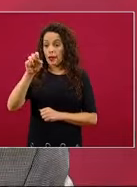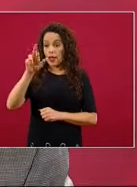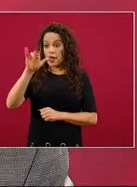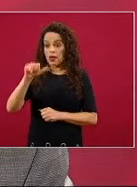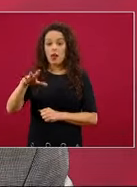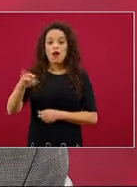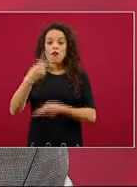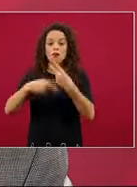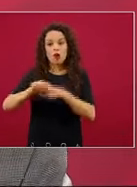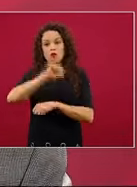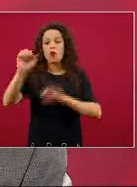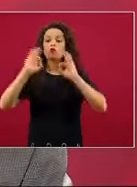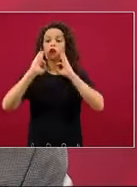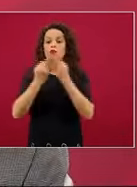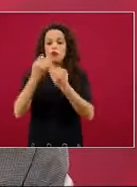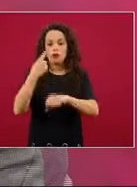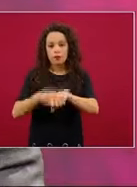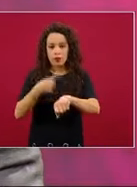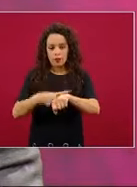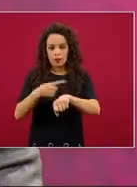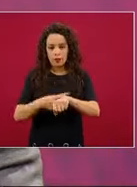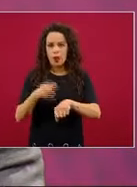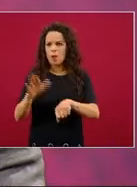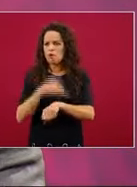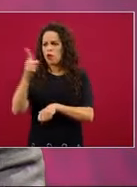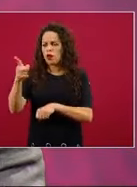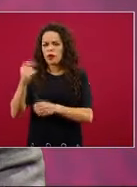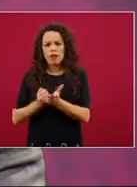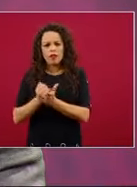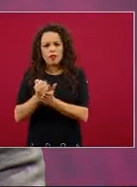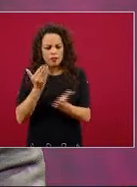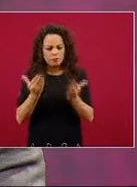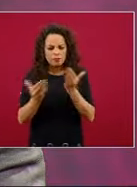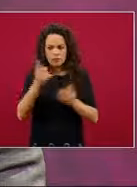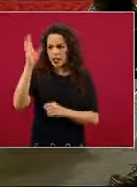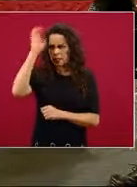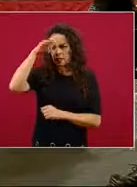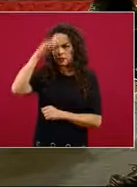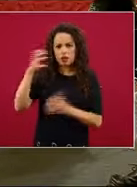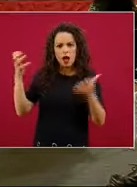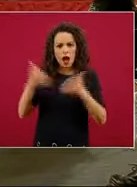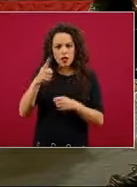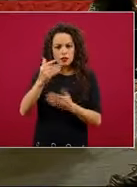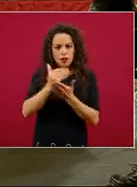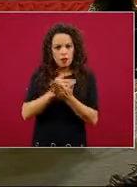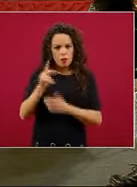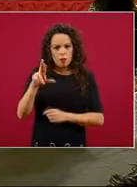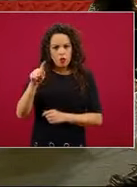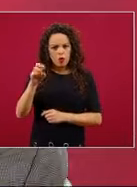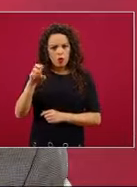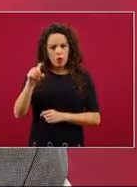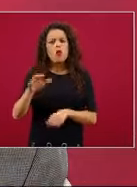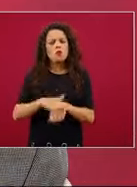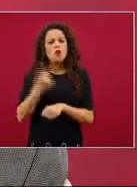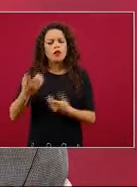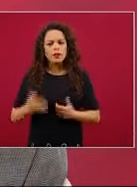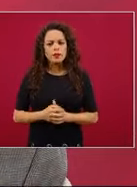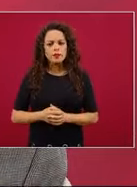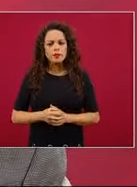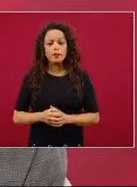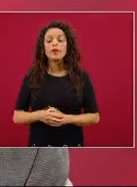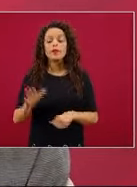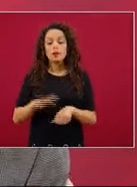otro tipo de enfermedad. ¿Por qué decidió esto los científicos que elaboraron el protocolo? Porque se conoce